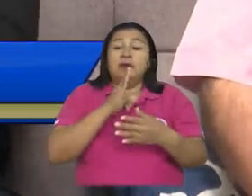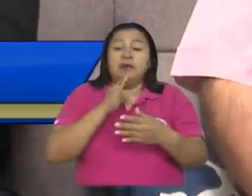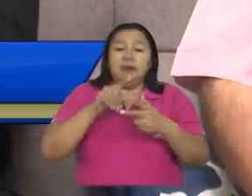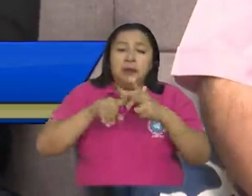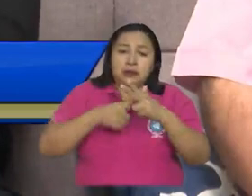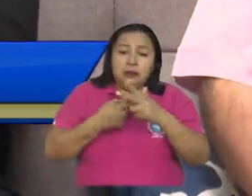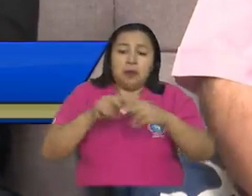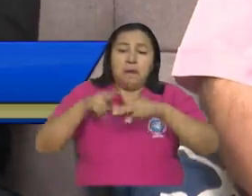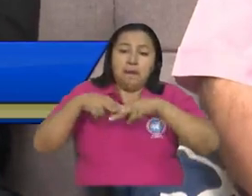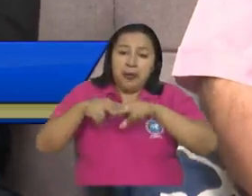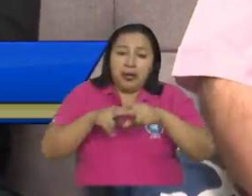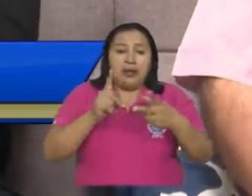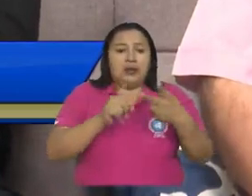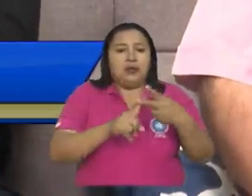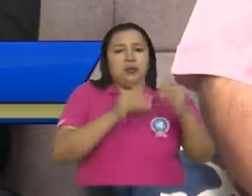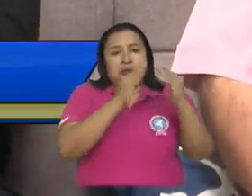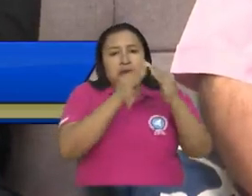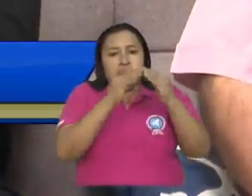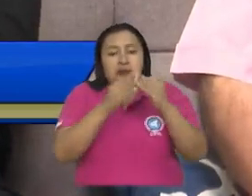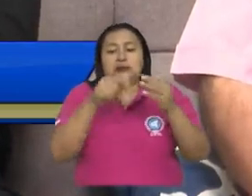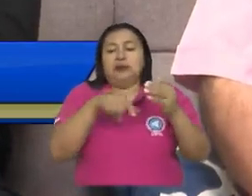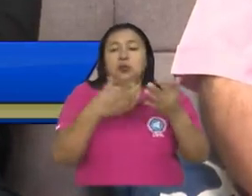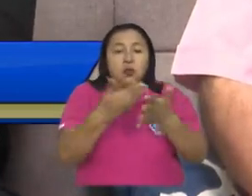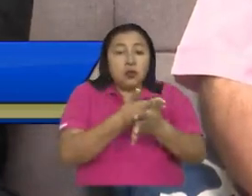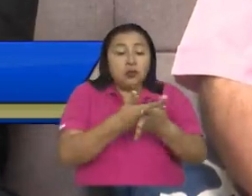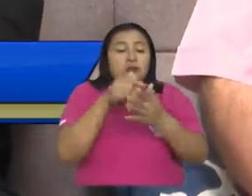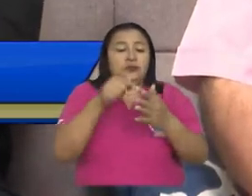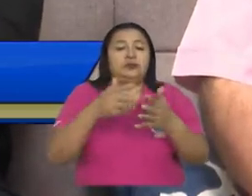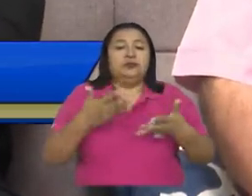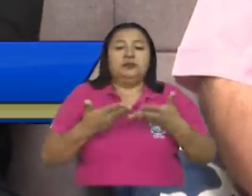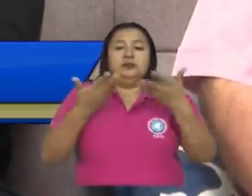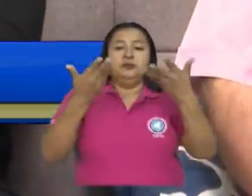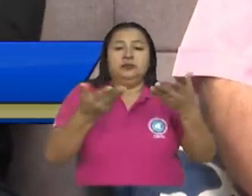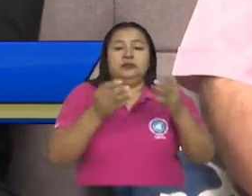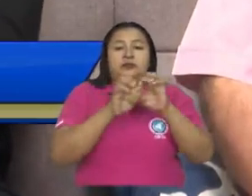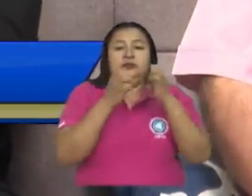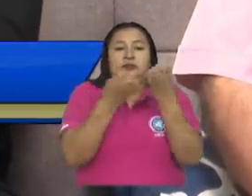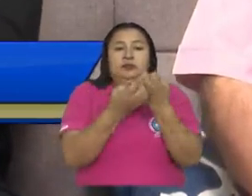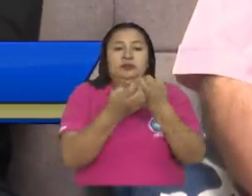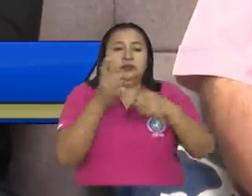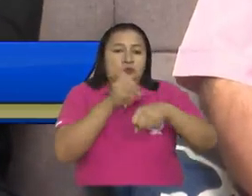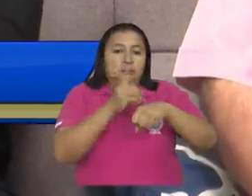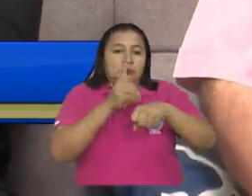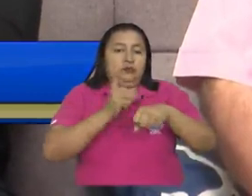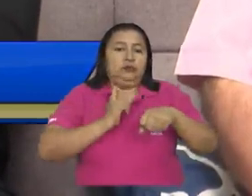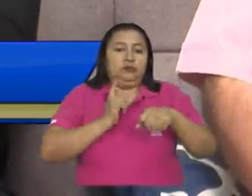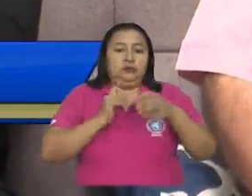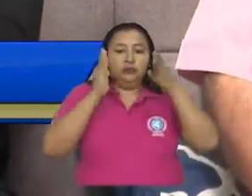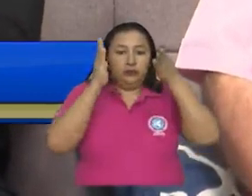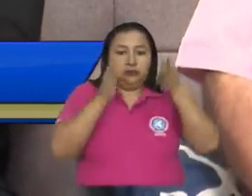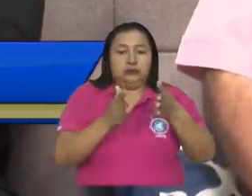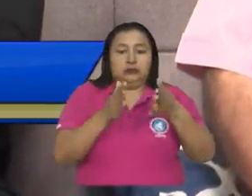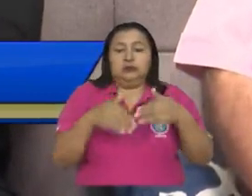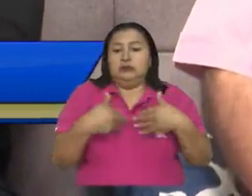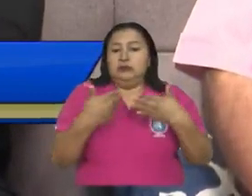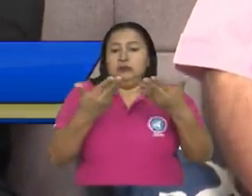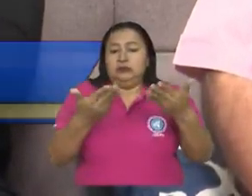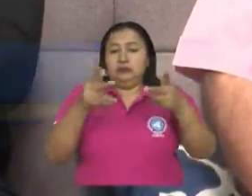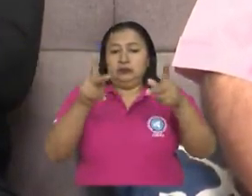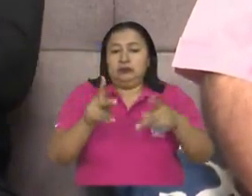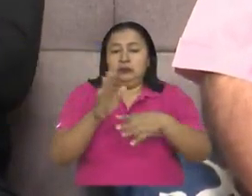parque, inauguramos una vivienda, nosotros también llevamos el equipo de médicos que nosotros tenemos en atención